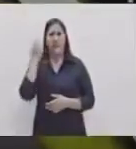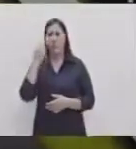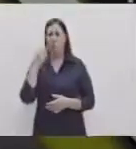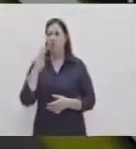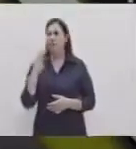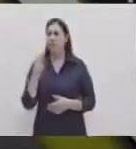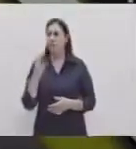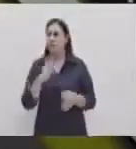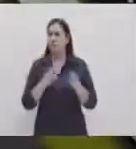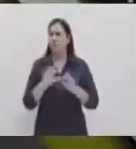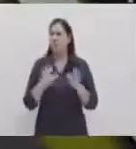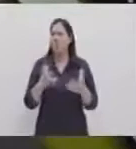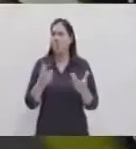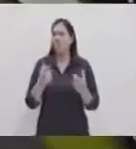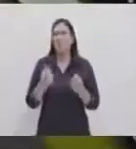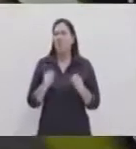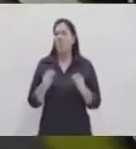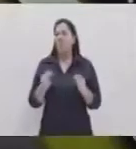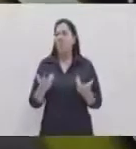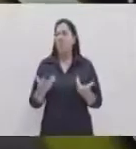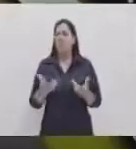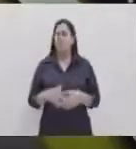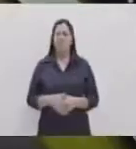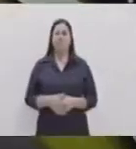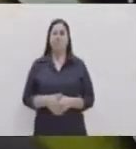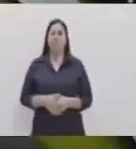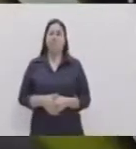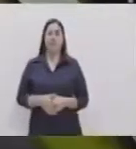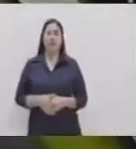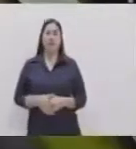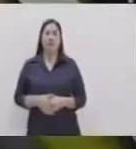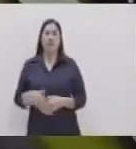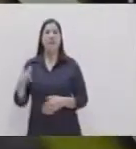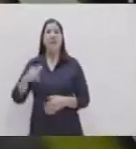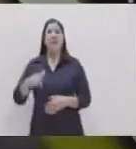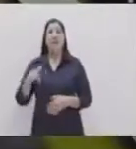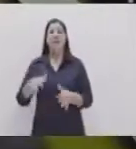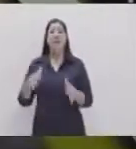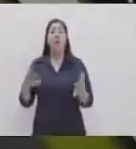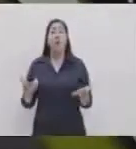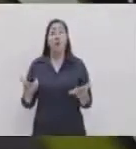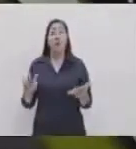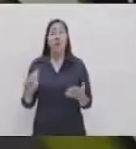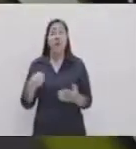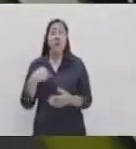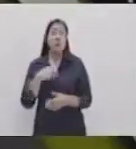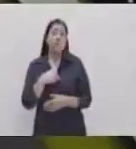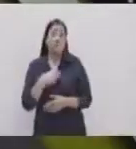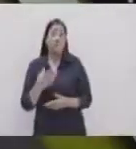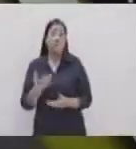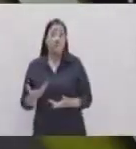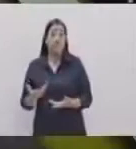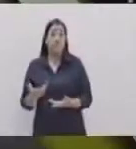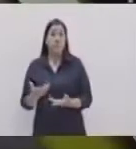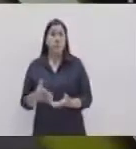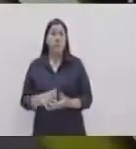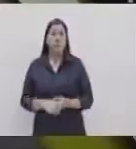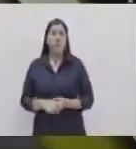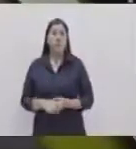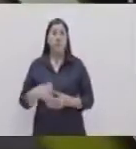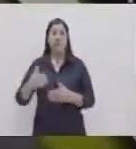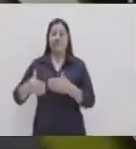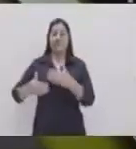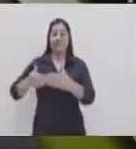Sí. Así es de 3, Claudia. En este caso, pues, como estamos llevando